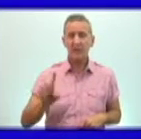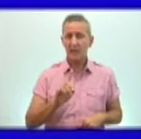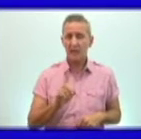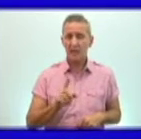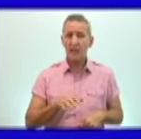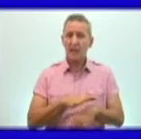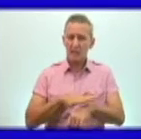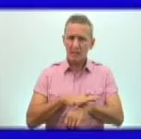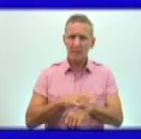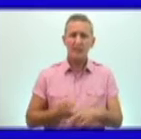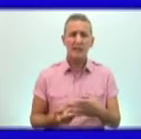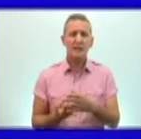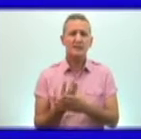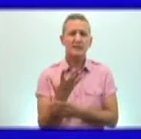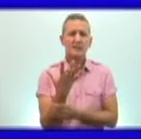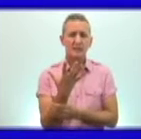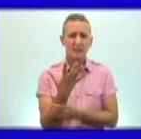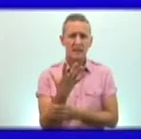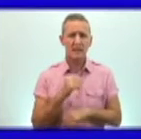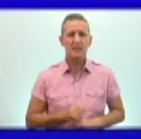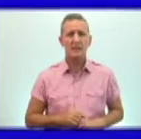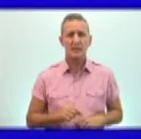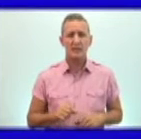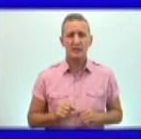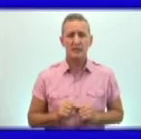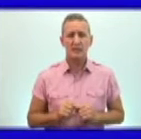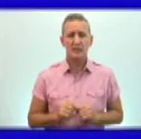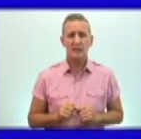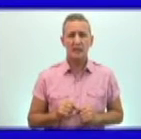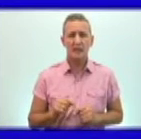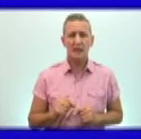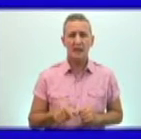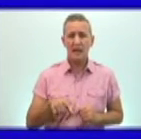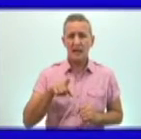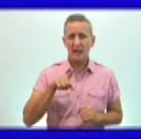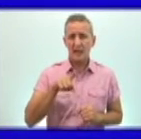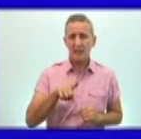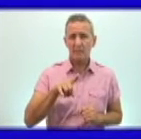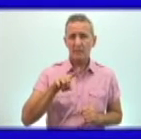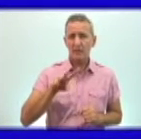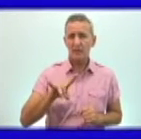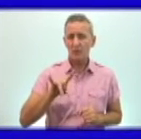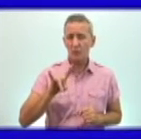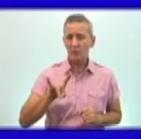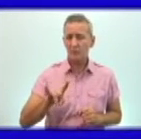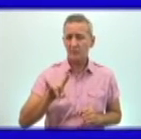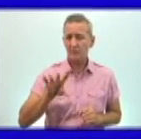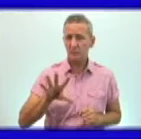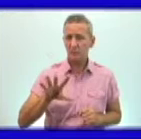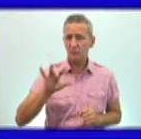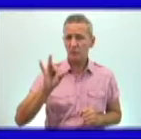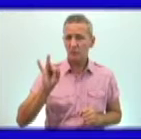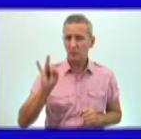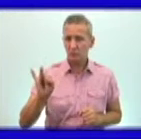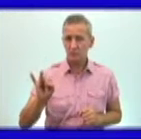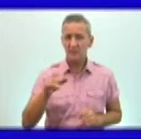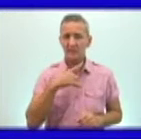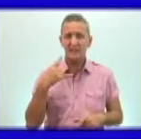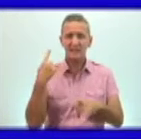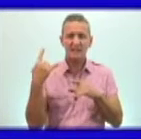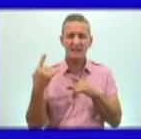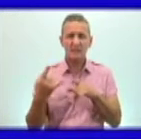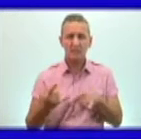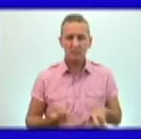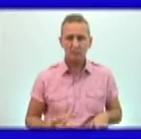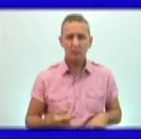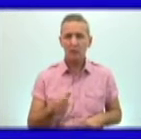García. En 1957 sería asesinado. ¿Y qué piensa Fidel Castro en una carta a Celia Sánchez el 31 de